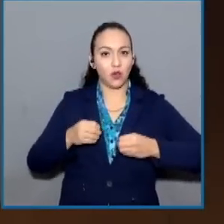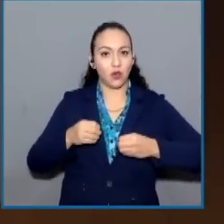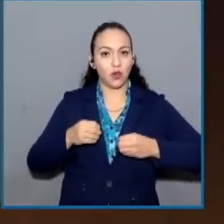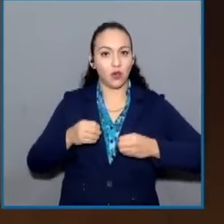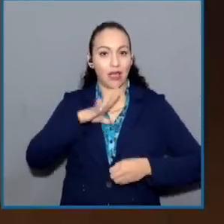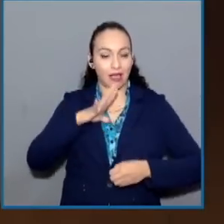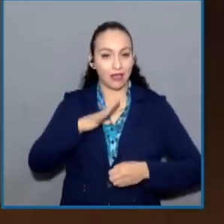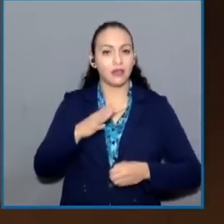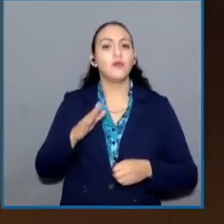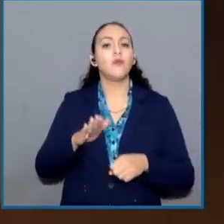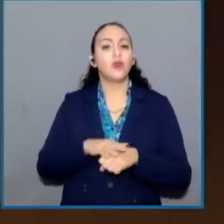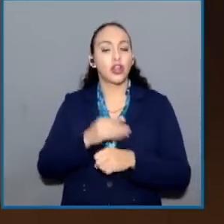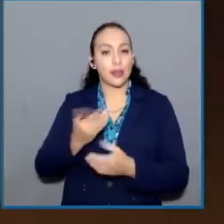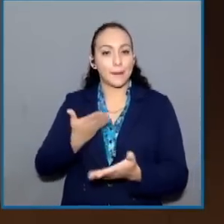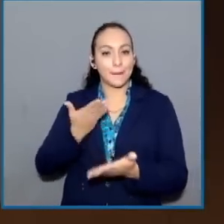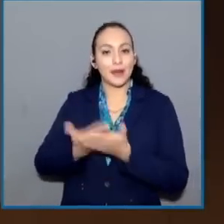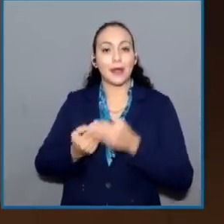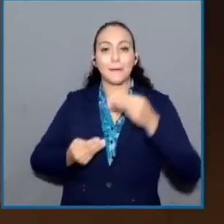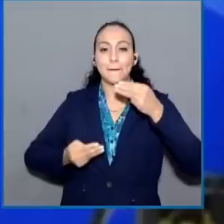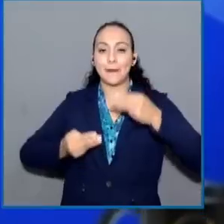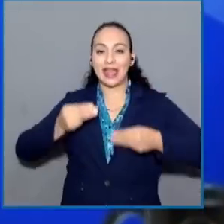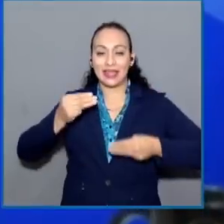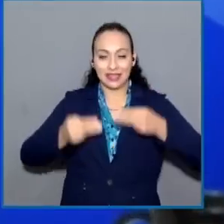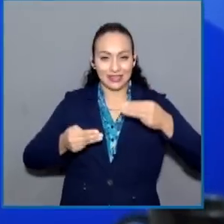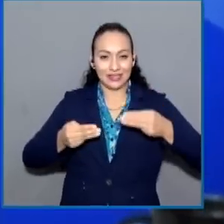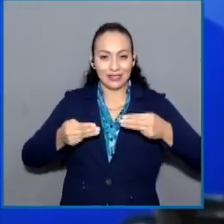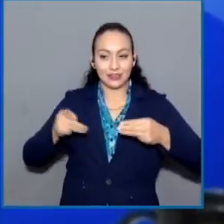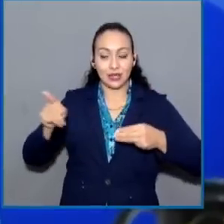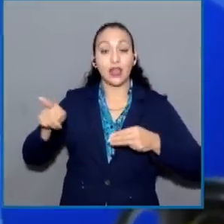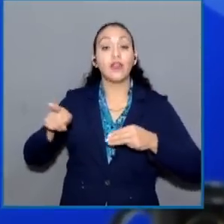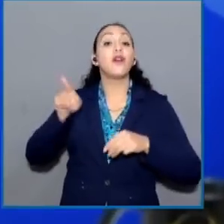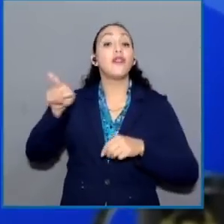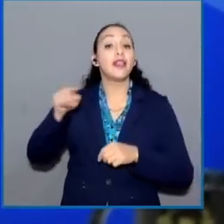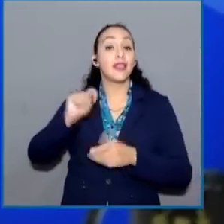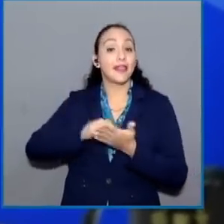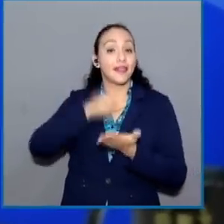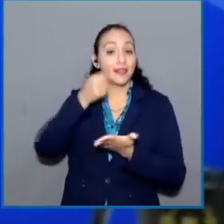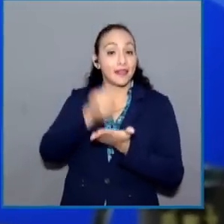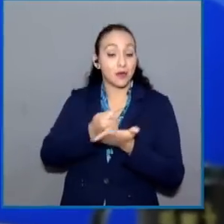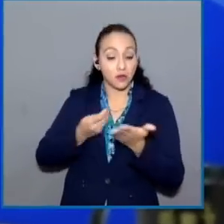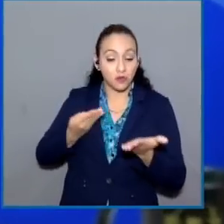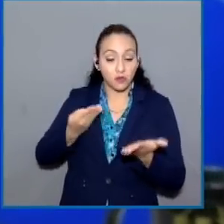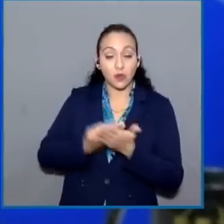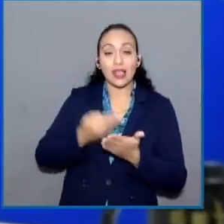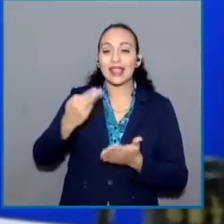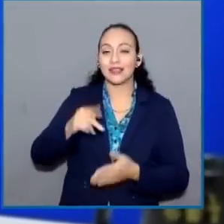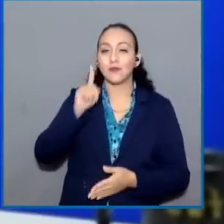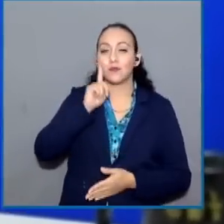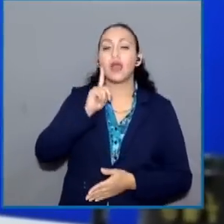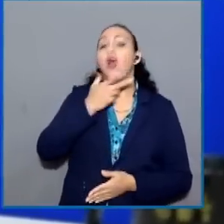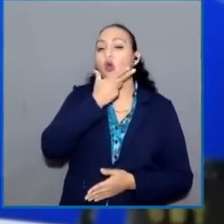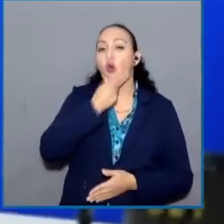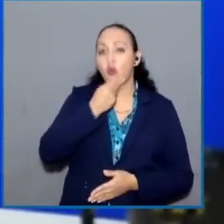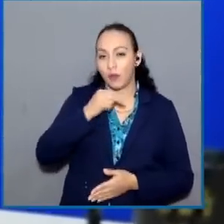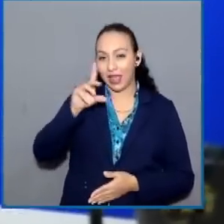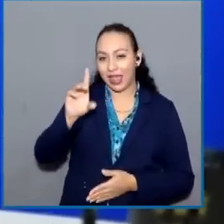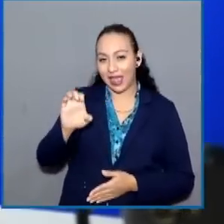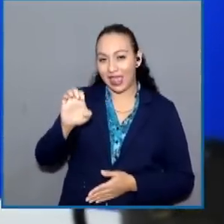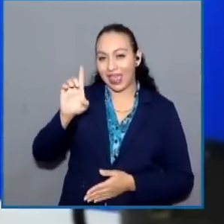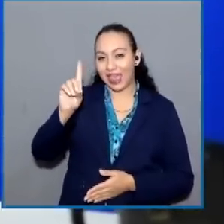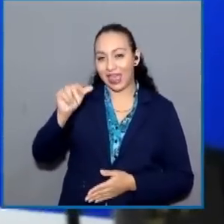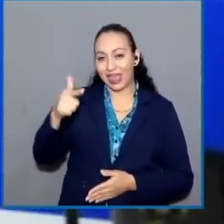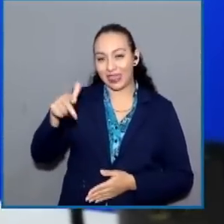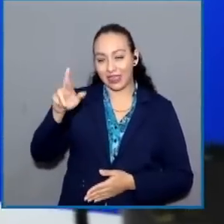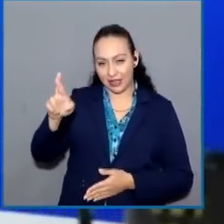magistrado presidente del Tribunal Electoral de Tamaulipas, Edgar Danés Rojas, contra el procedimiento de declaración de